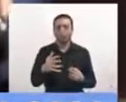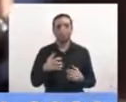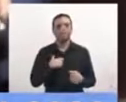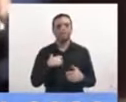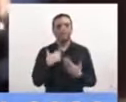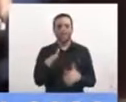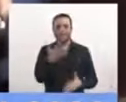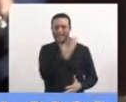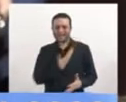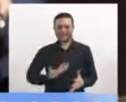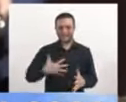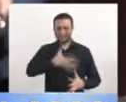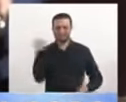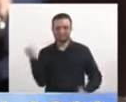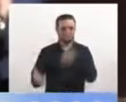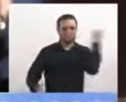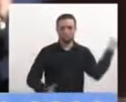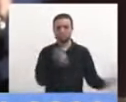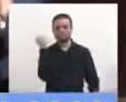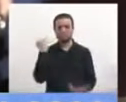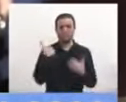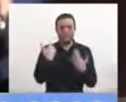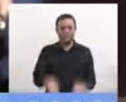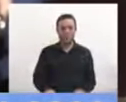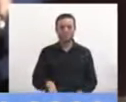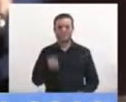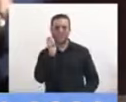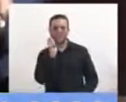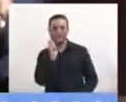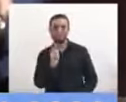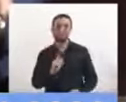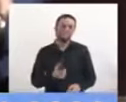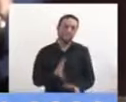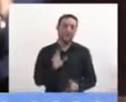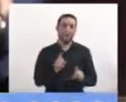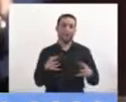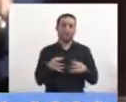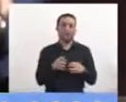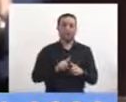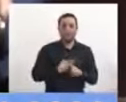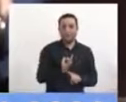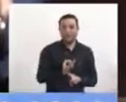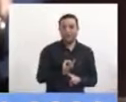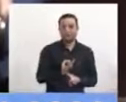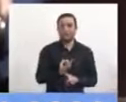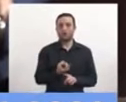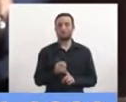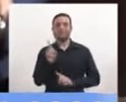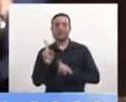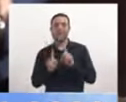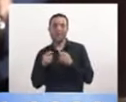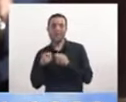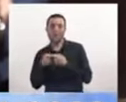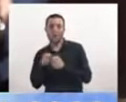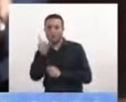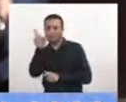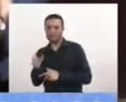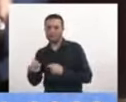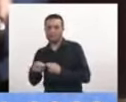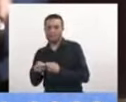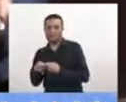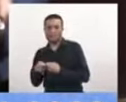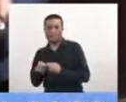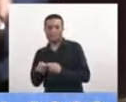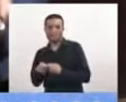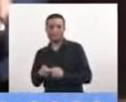por los partidos políticos, a veces por las facciones de partidos políticos, por los empresarios también, y les quiero decir, destrozaron una